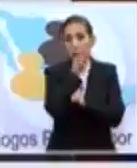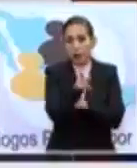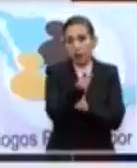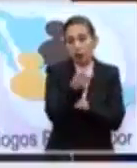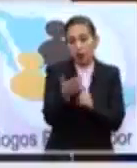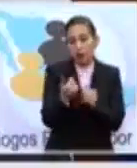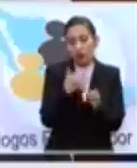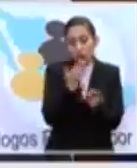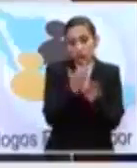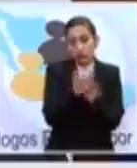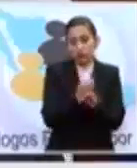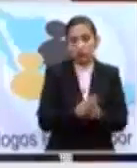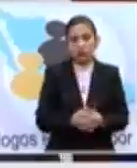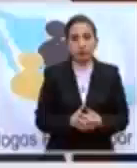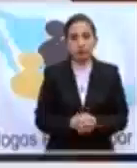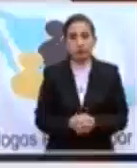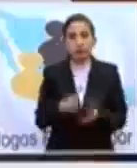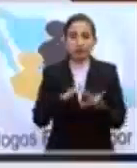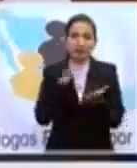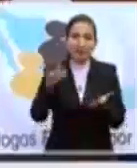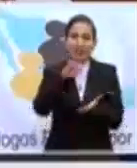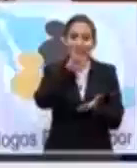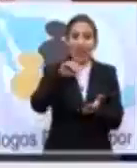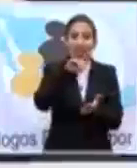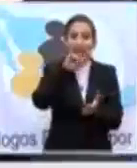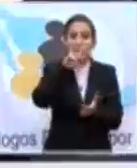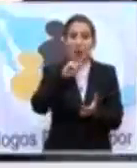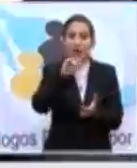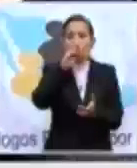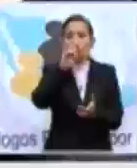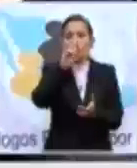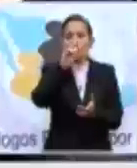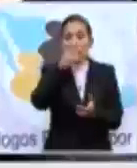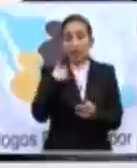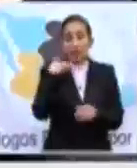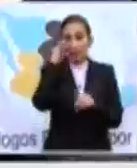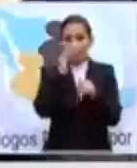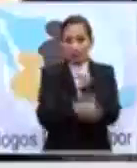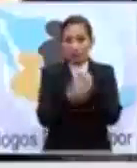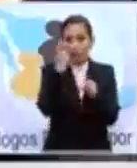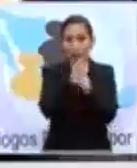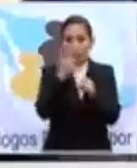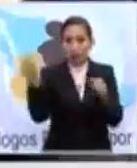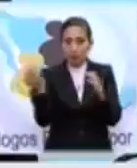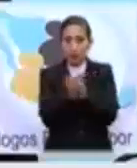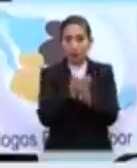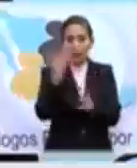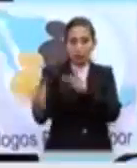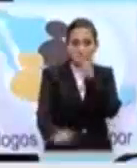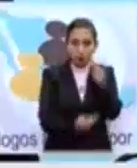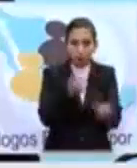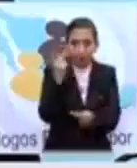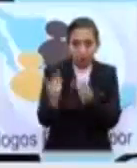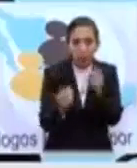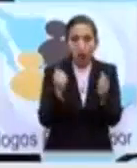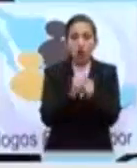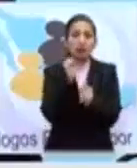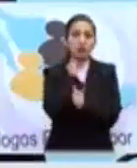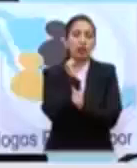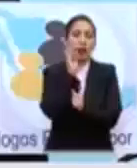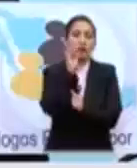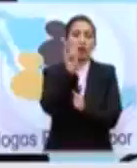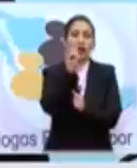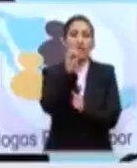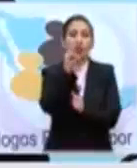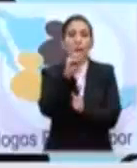hemos obtenido hasta hoy. Gracias, Jaime Bustamante. Cerramos esta primera ronda de preguntas con el senador